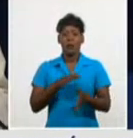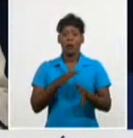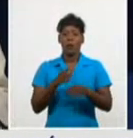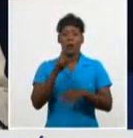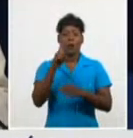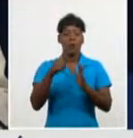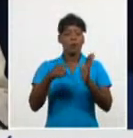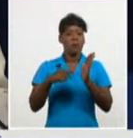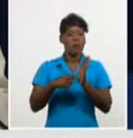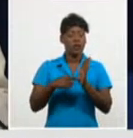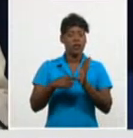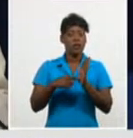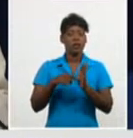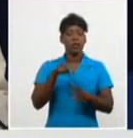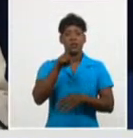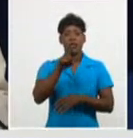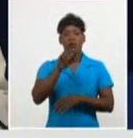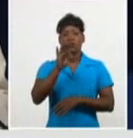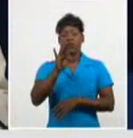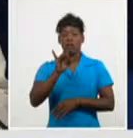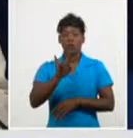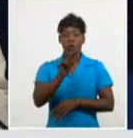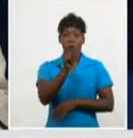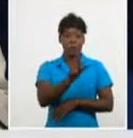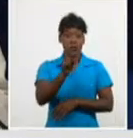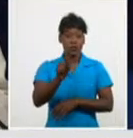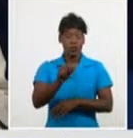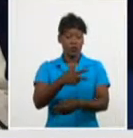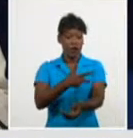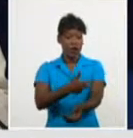1.189 casos diagnosticados, el